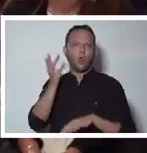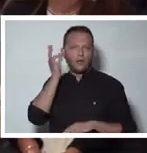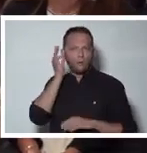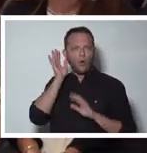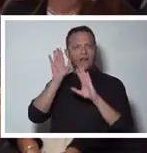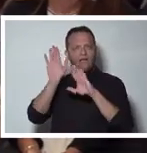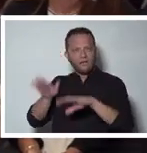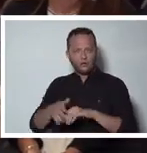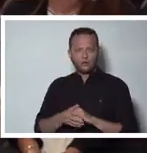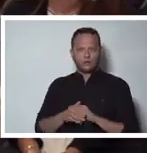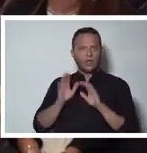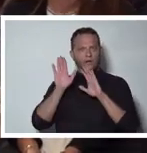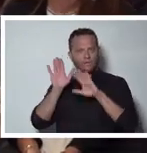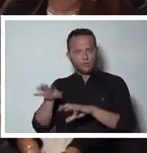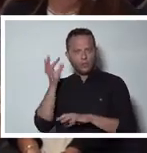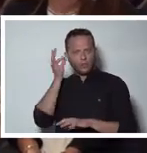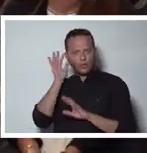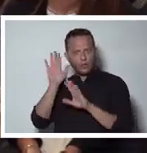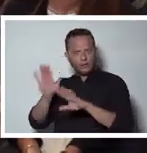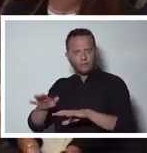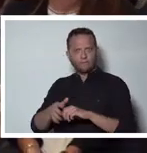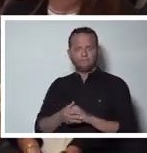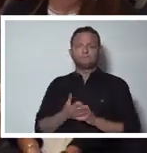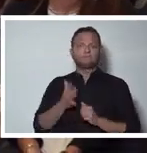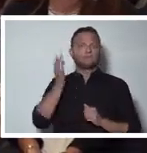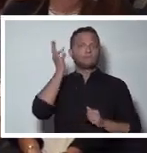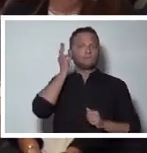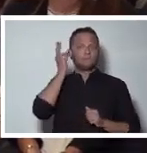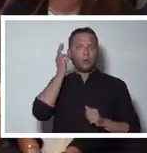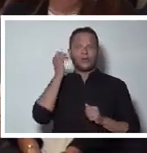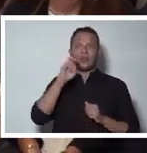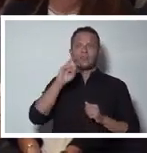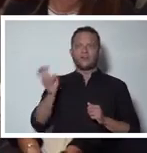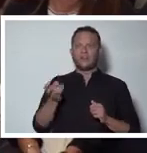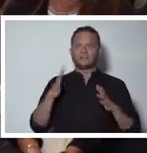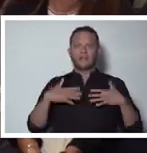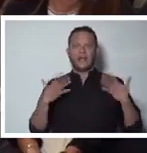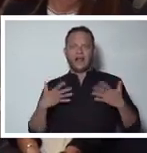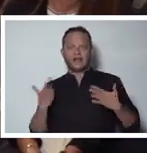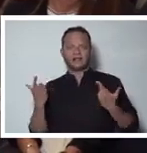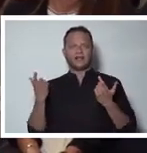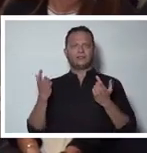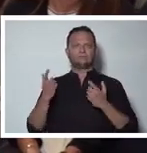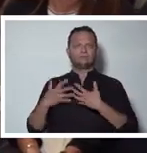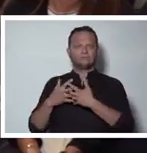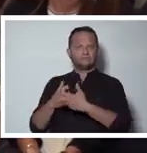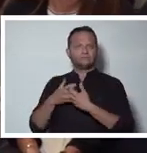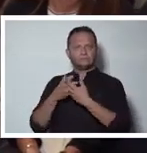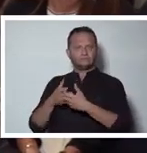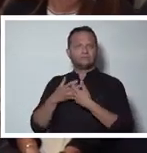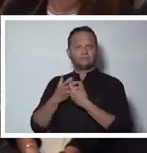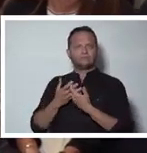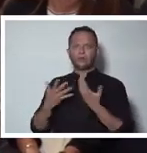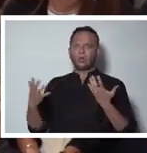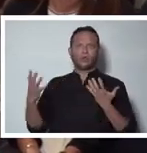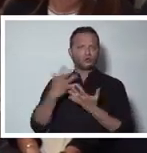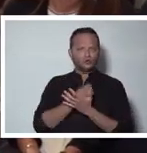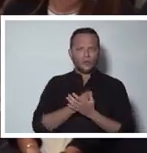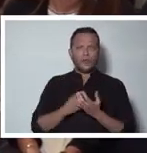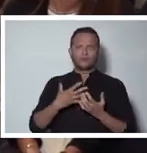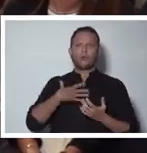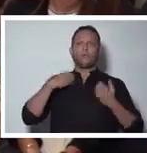mujeres a favor de las mujeres las mujeres diversas alegres combativas no van a poder vamos a poder